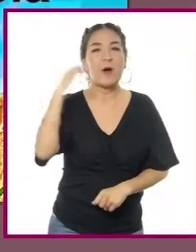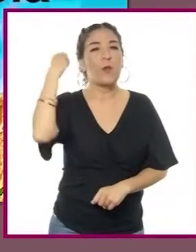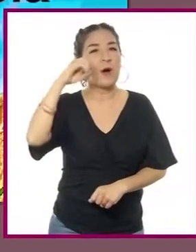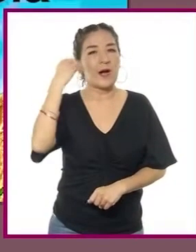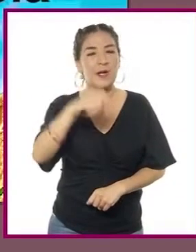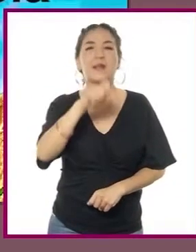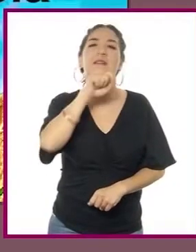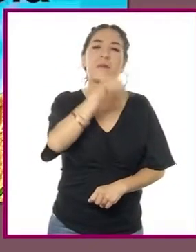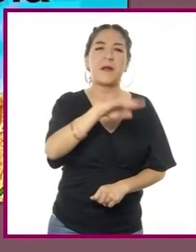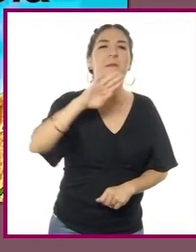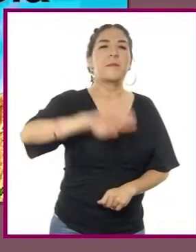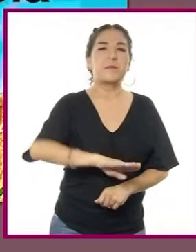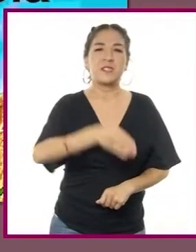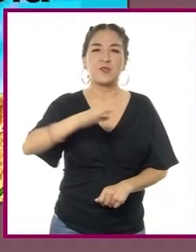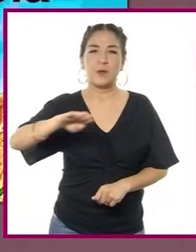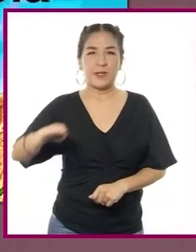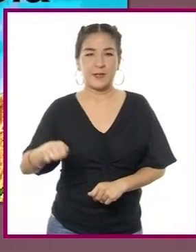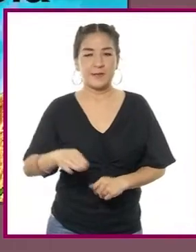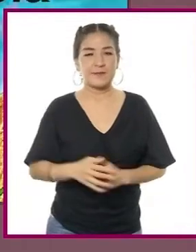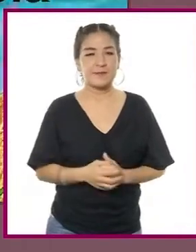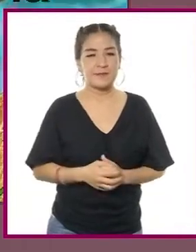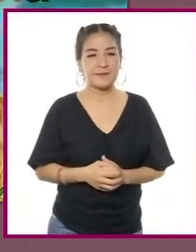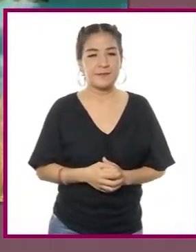Oaxaca y Michoacán.